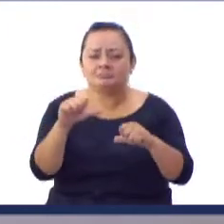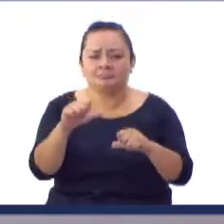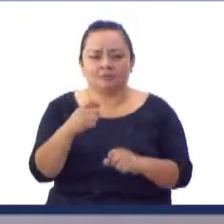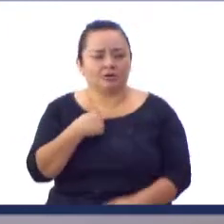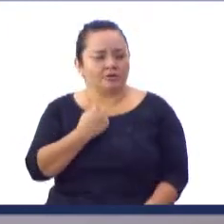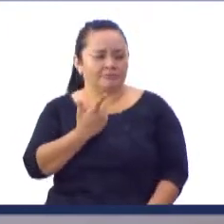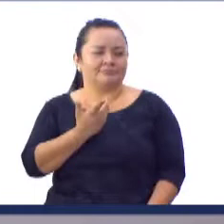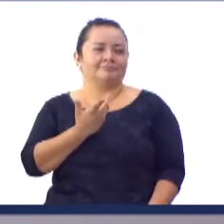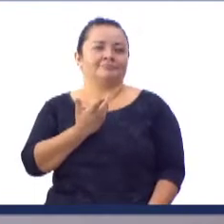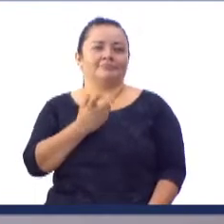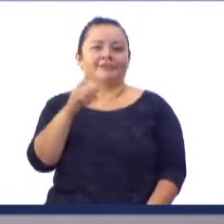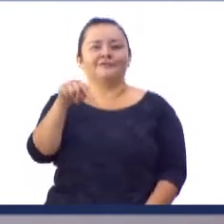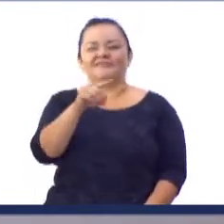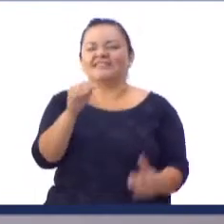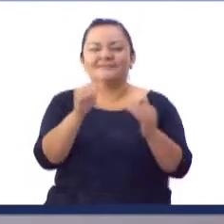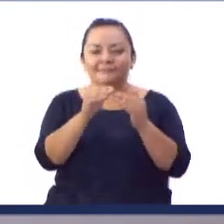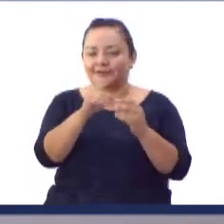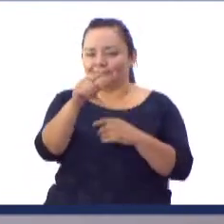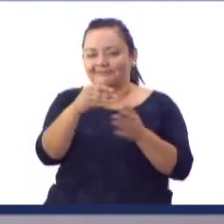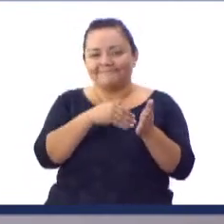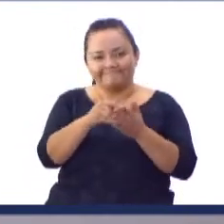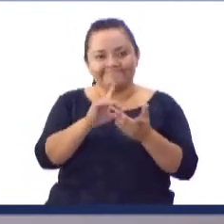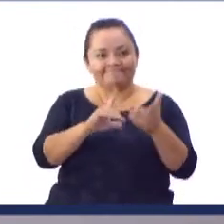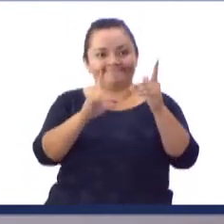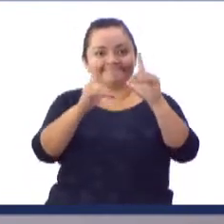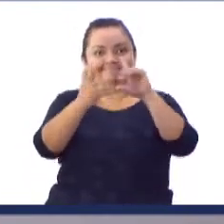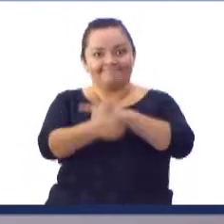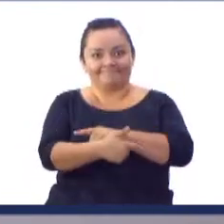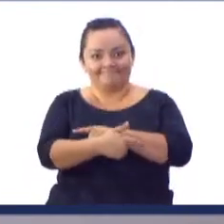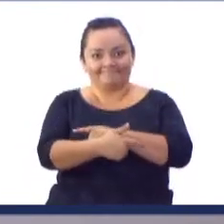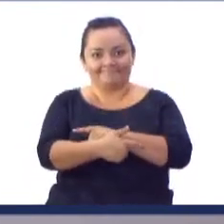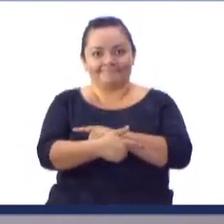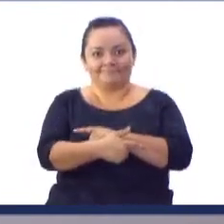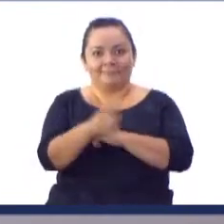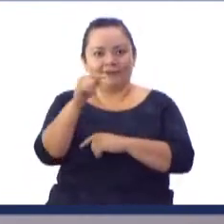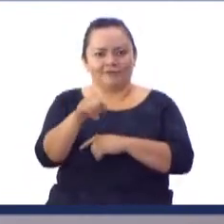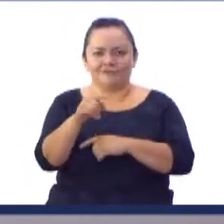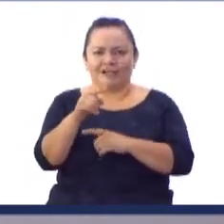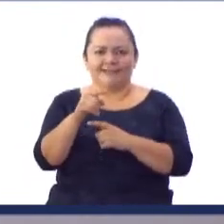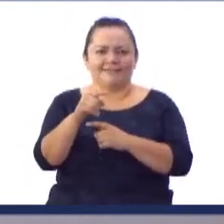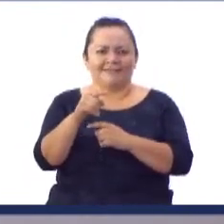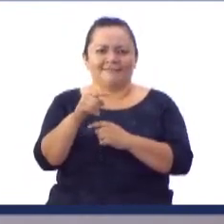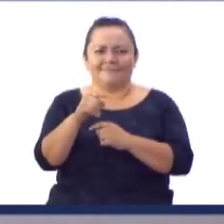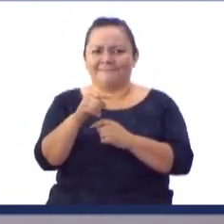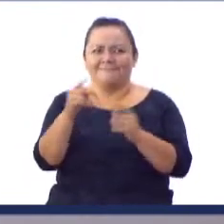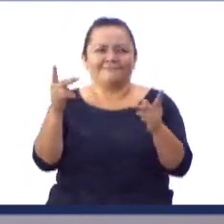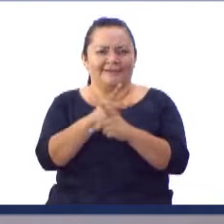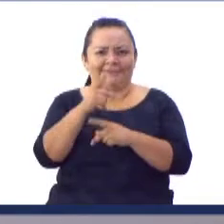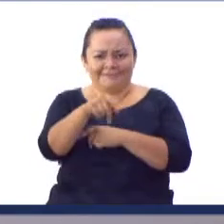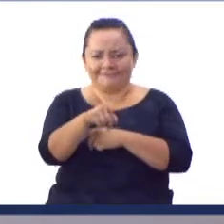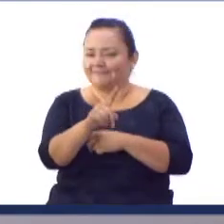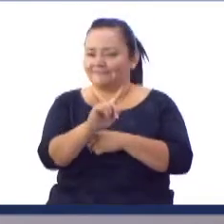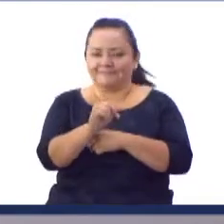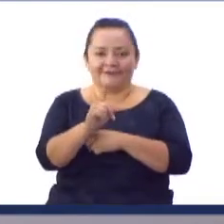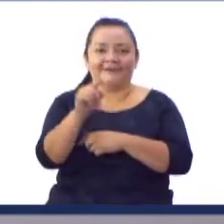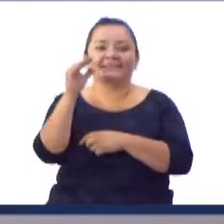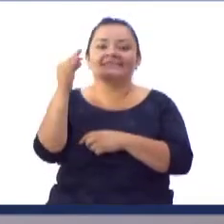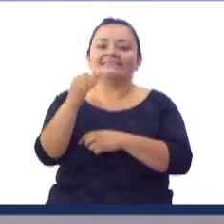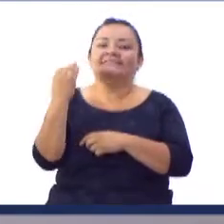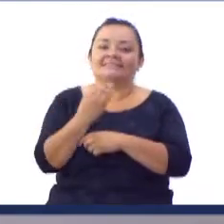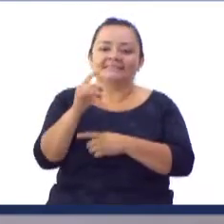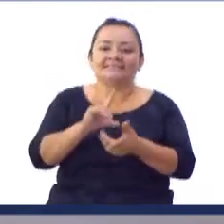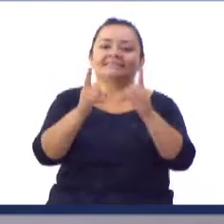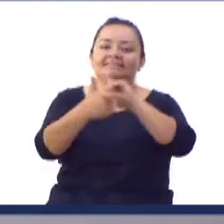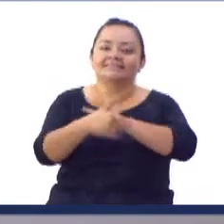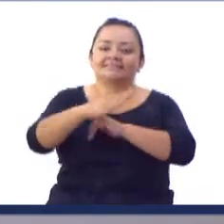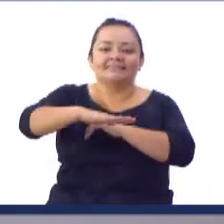pero y entonces porque tiene que ser igual empieza a cambiar las cosas y deje y no sea tóxico como las demás personas usted tiene que ser